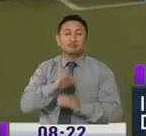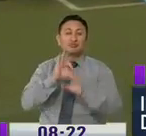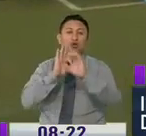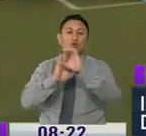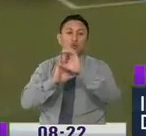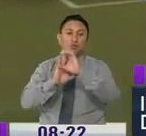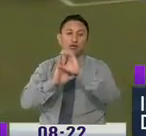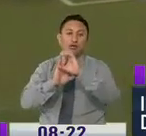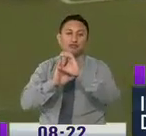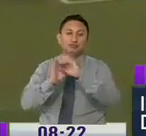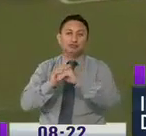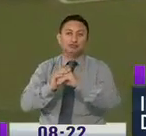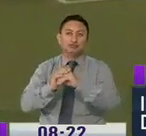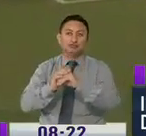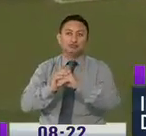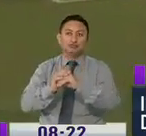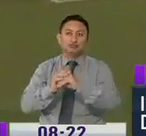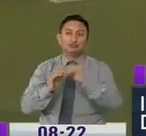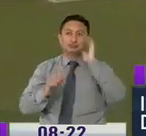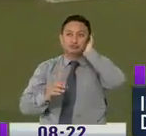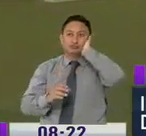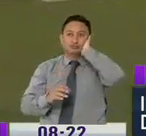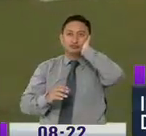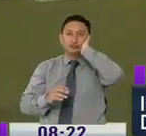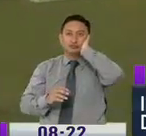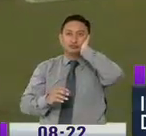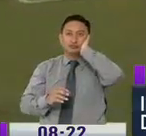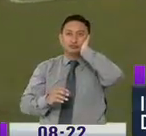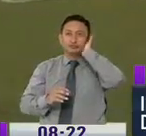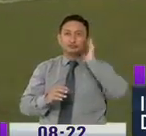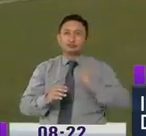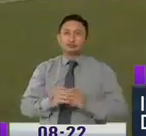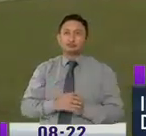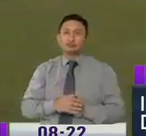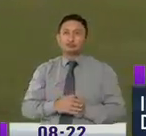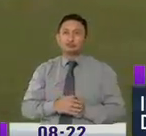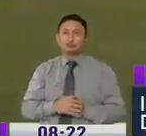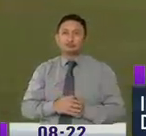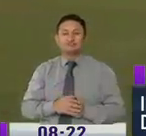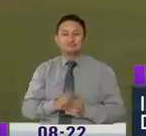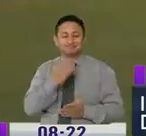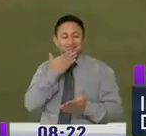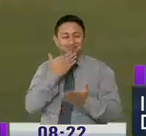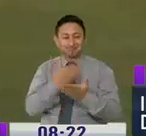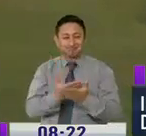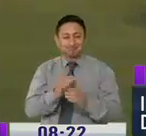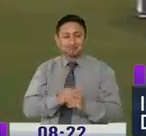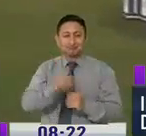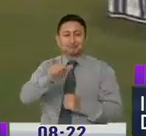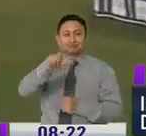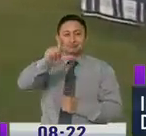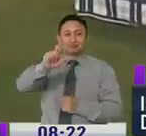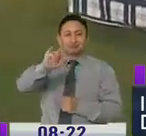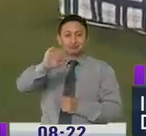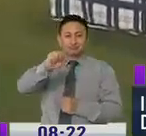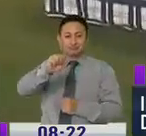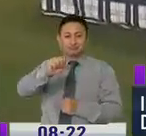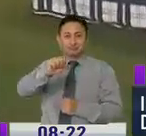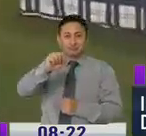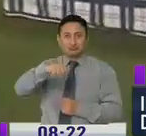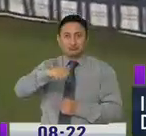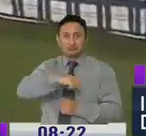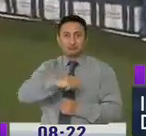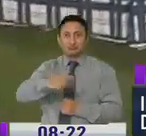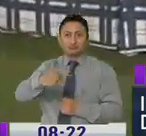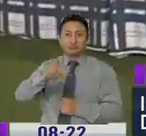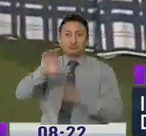el Centro Comercial Esquina del Reservorio pueden ver la señalización. Perfecto, muchísimas gracias, Alexis, pero yo también me voy a acercar a hablar con